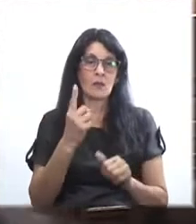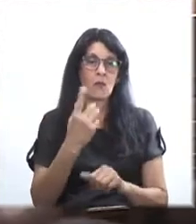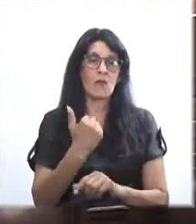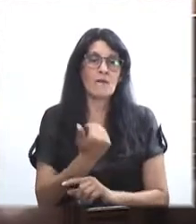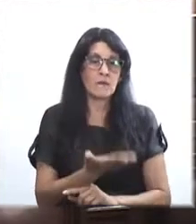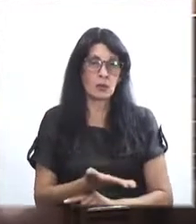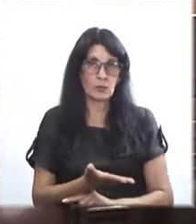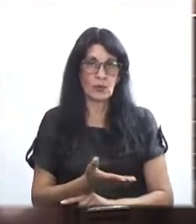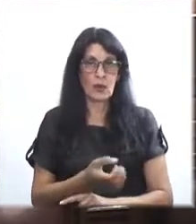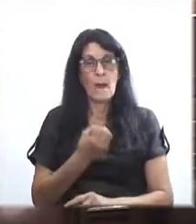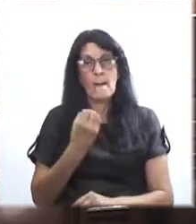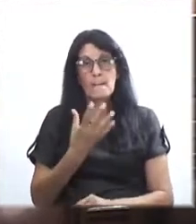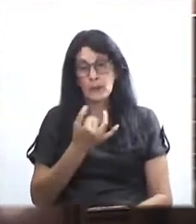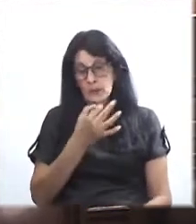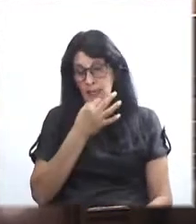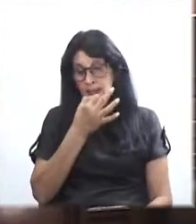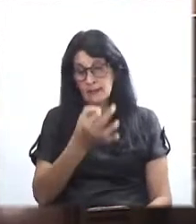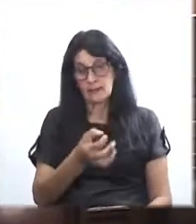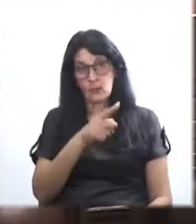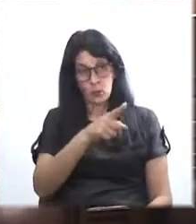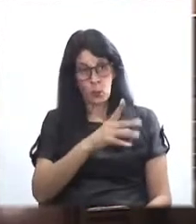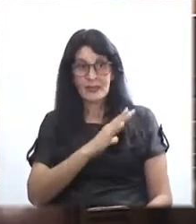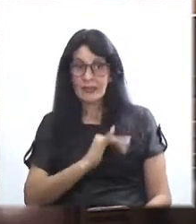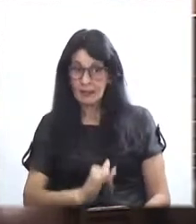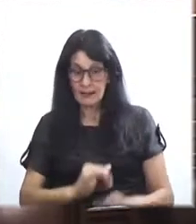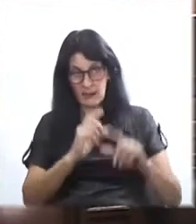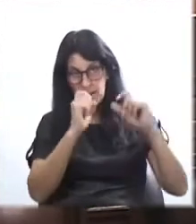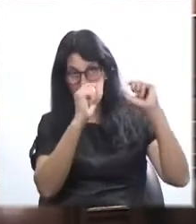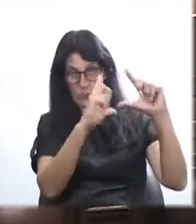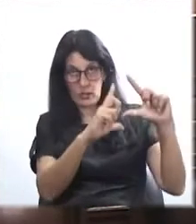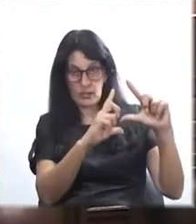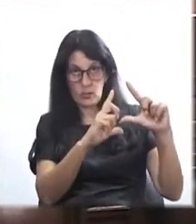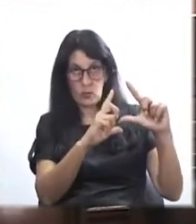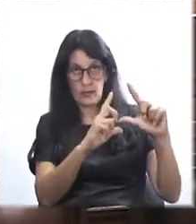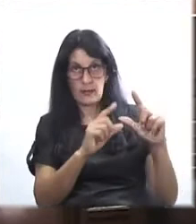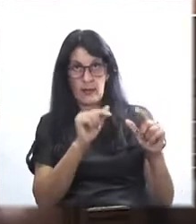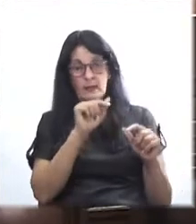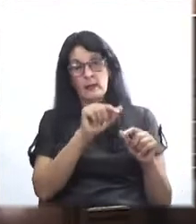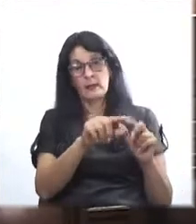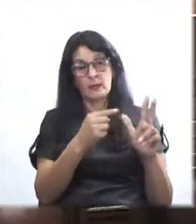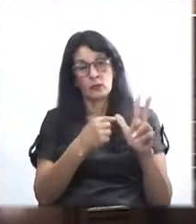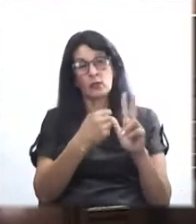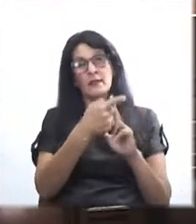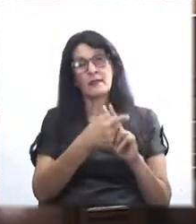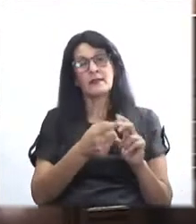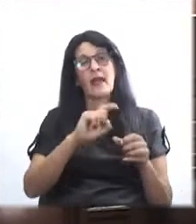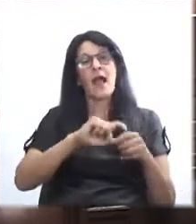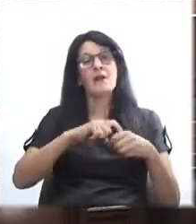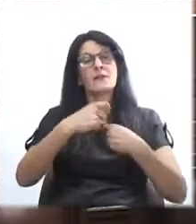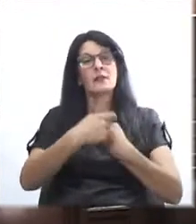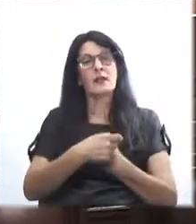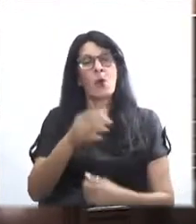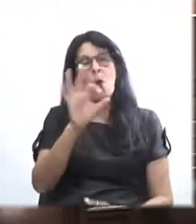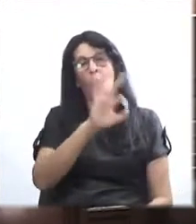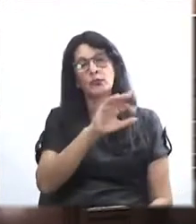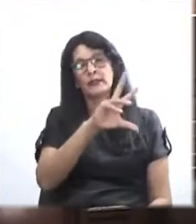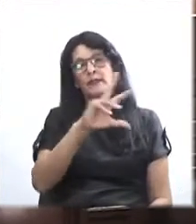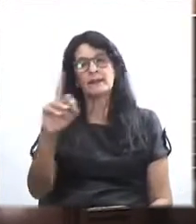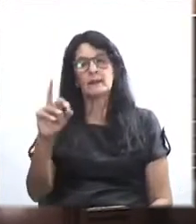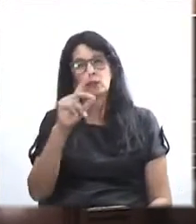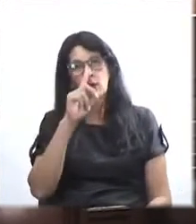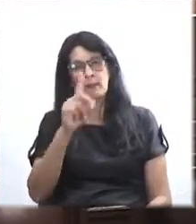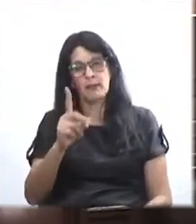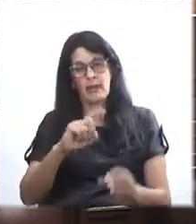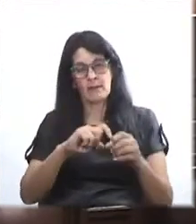Porque le está diciendo, como usted tiene personería jurídica y tiene dentro de sus 3 afiliados o sus 300.000 afiliados